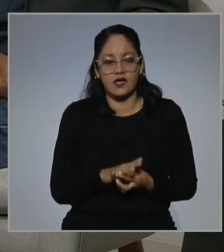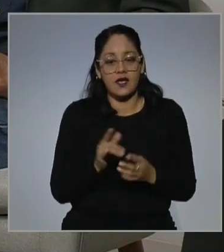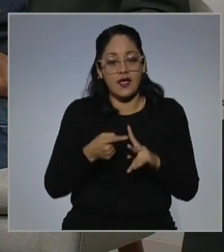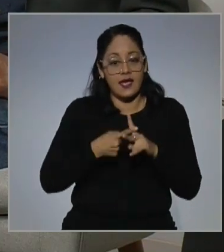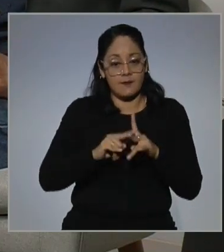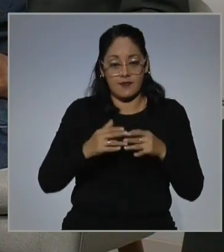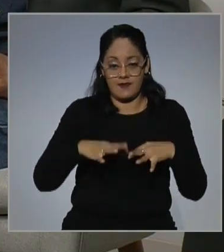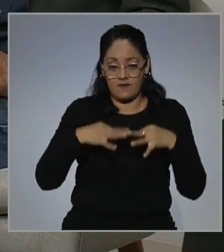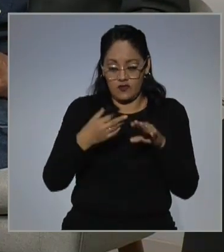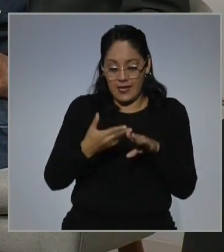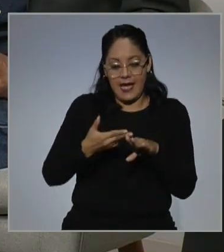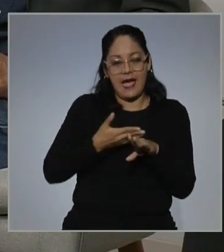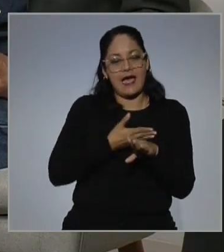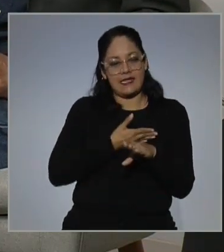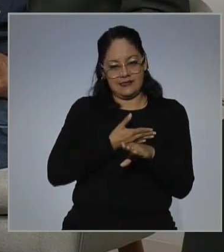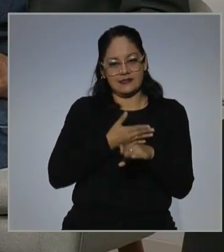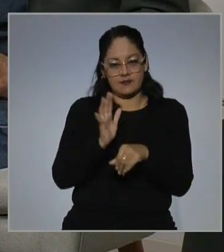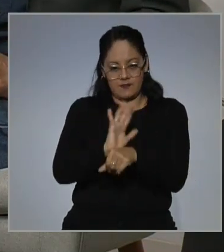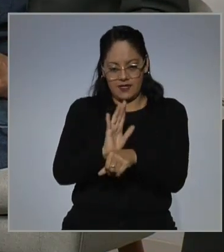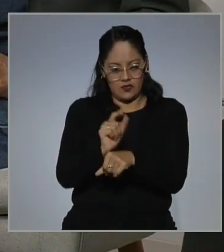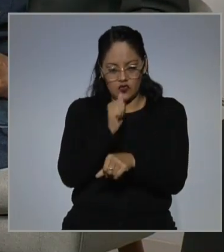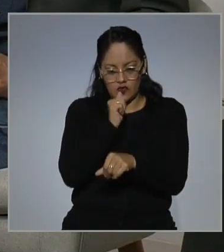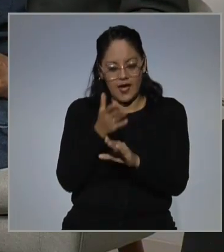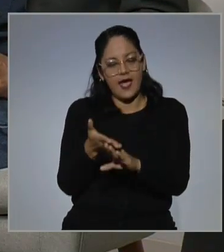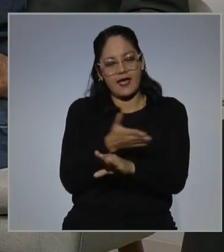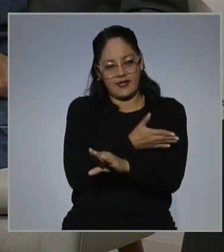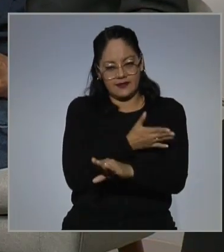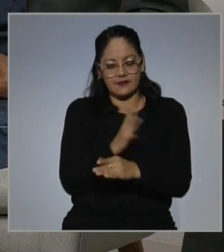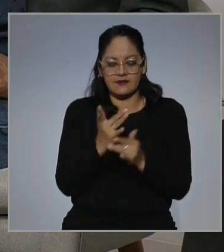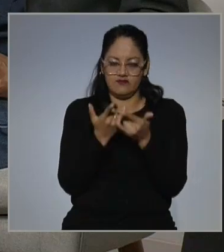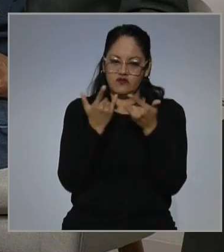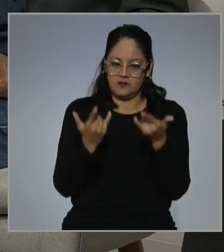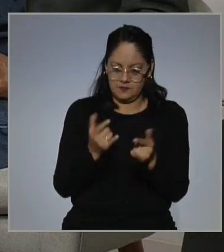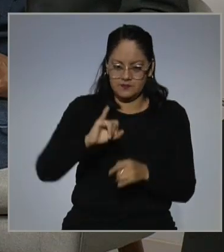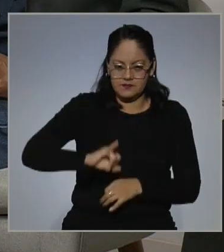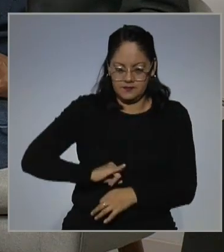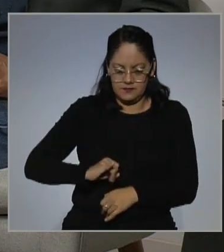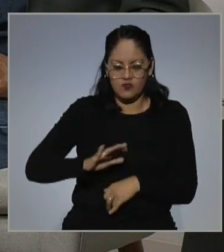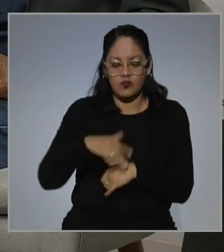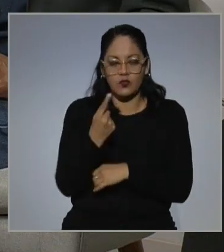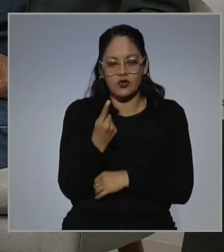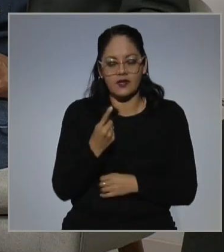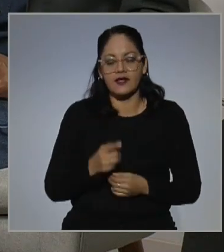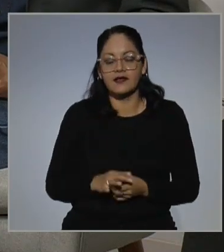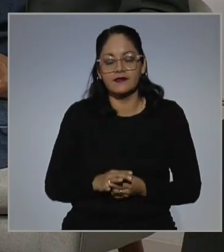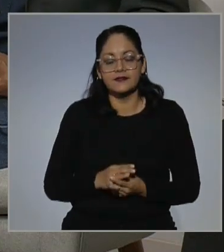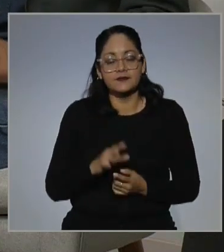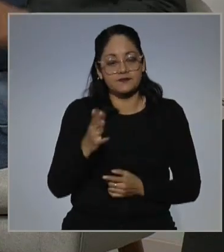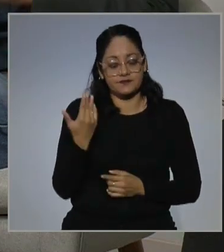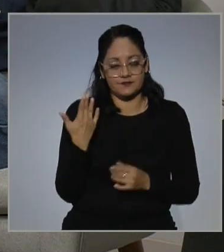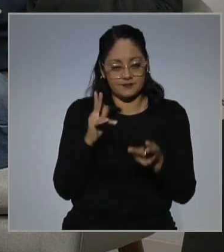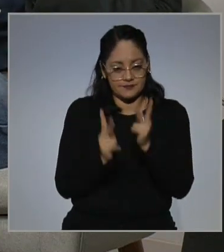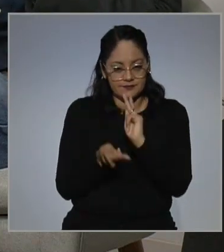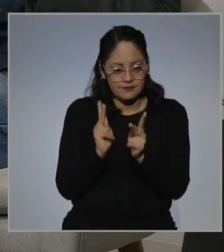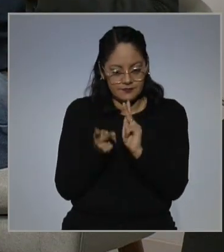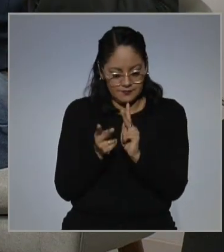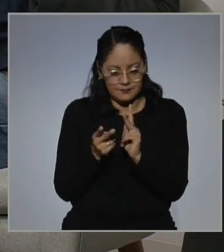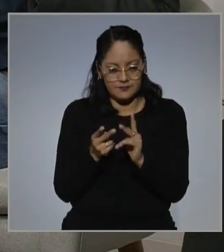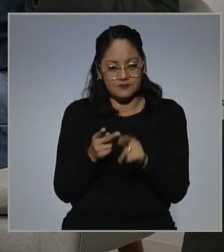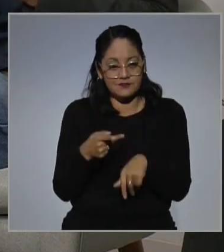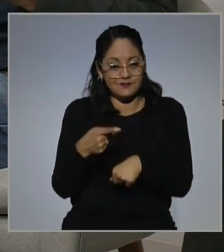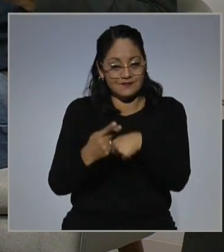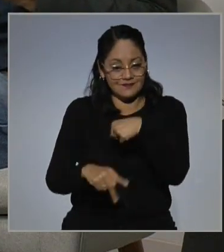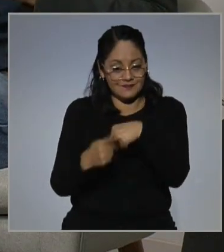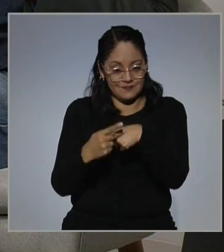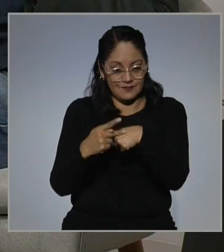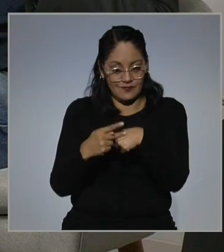surgió un poco antes. Resulta, la historia es muy interesante porque comentábamos ahorita el riesgo